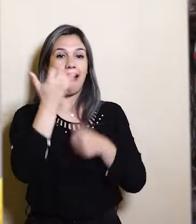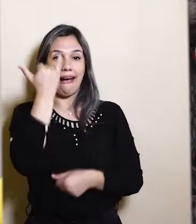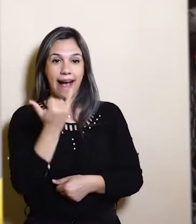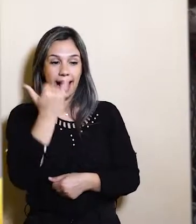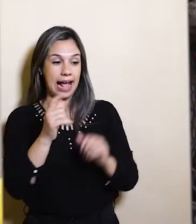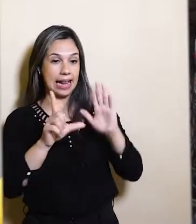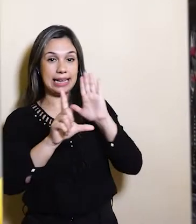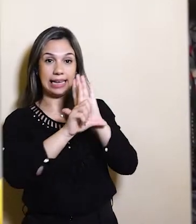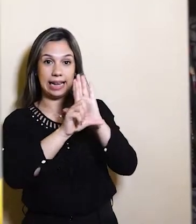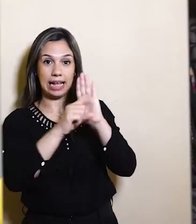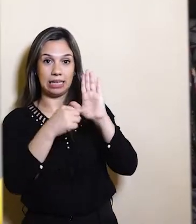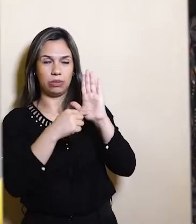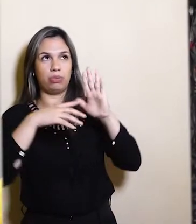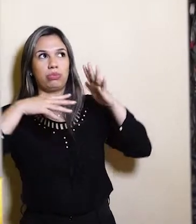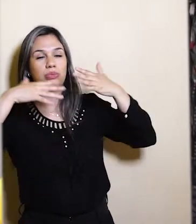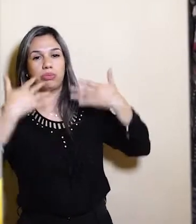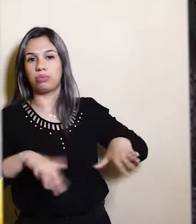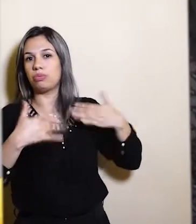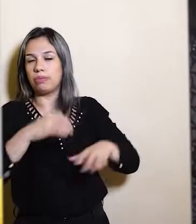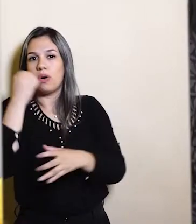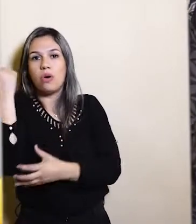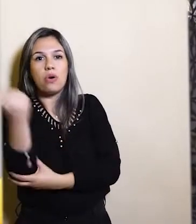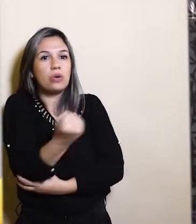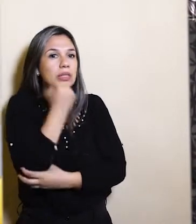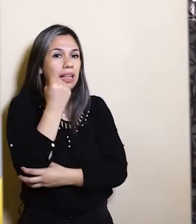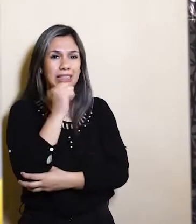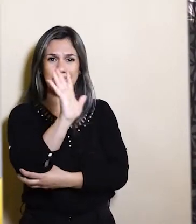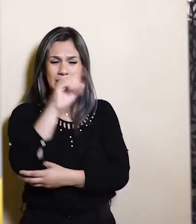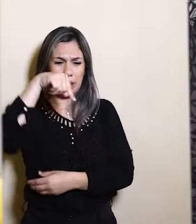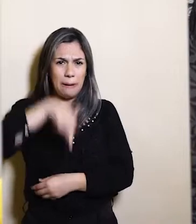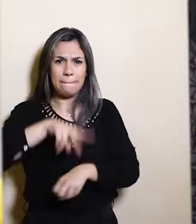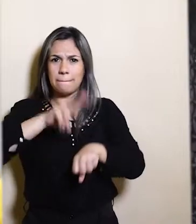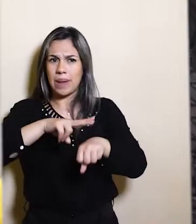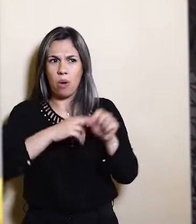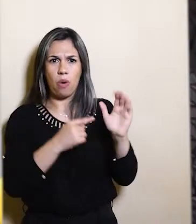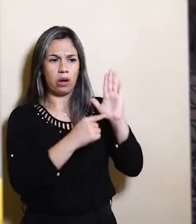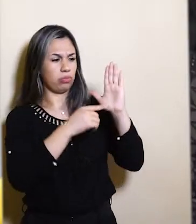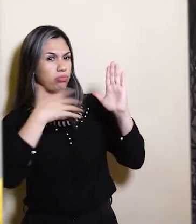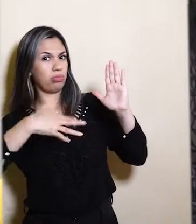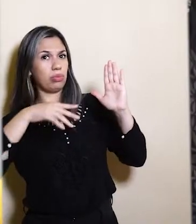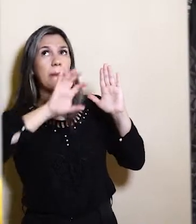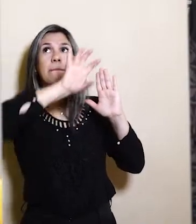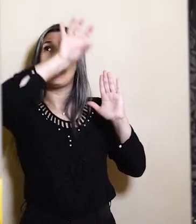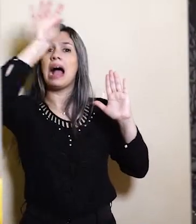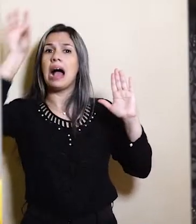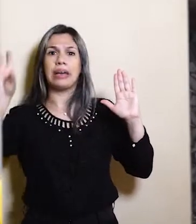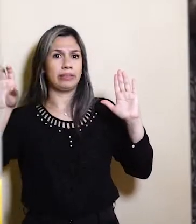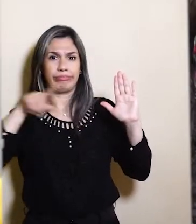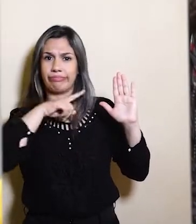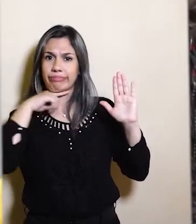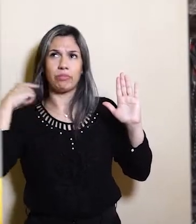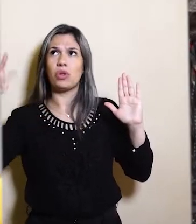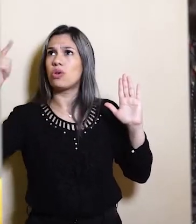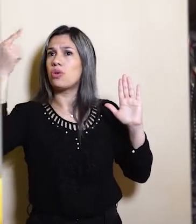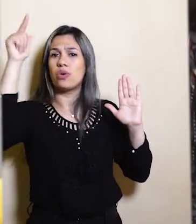legislativo importantísimo que yo diría que en comparación con algunos países del continente inclusive va a la vanguardia, ¿no? Hay la ley